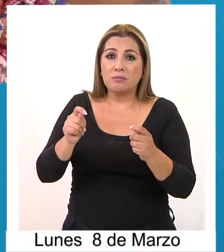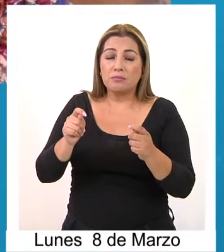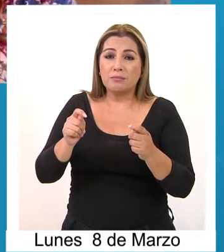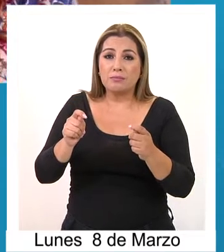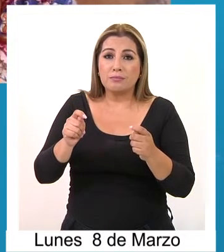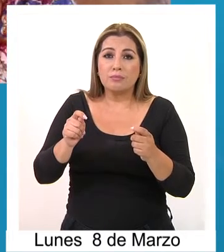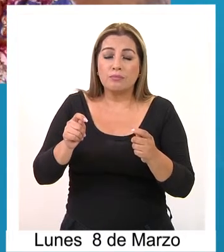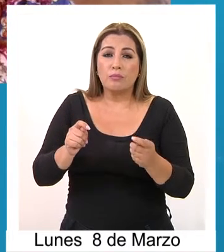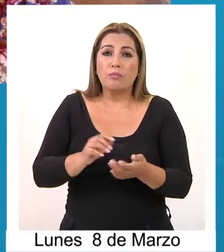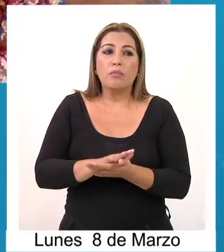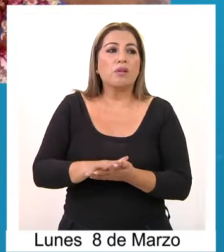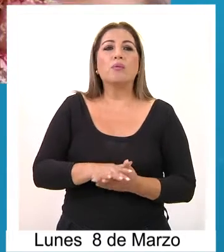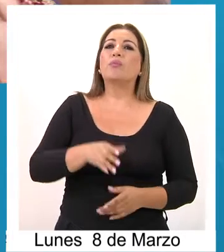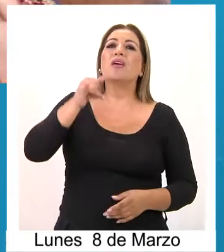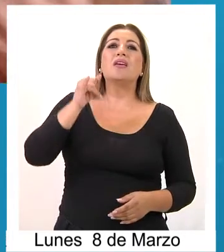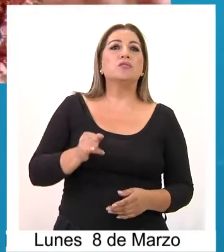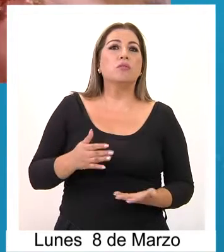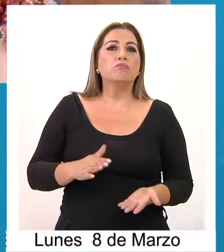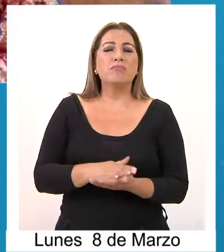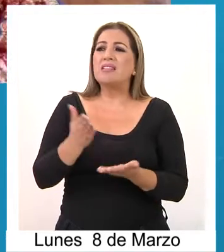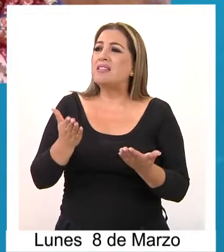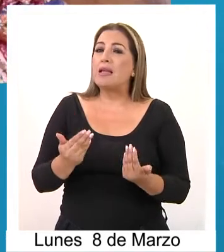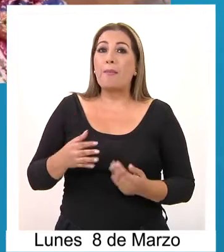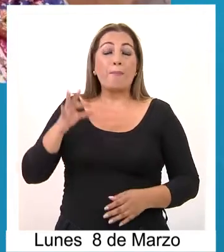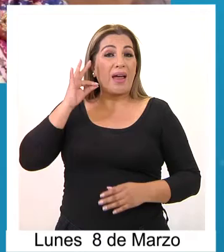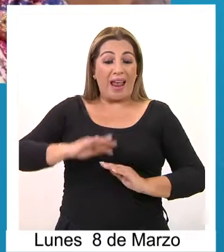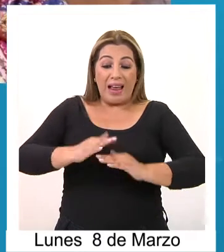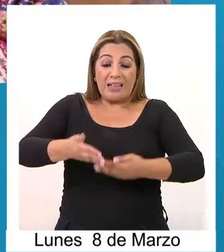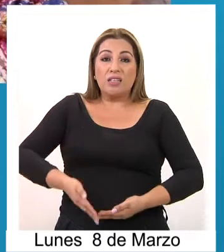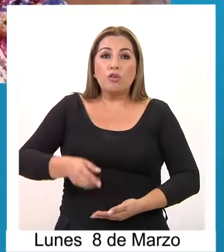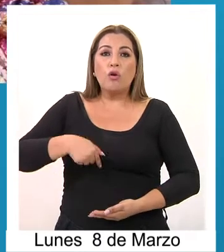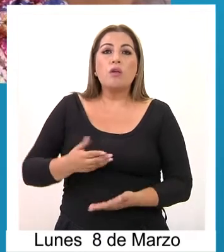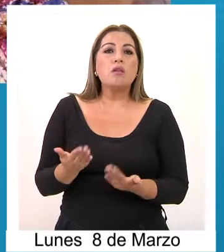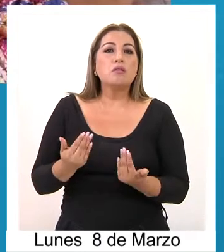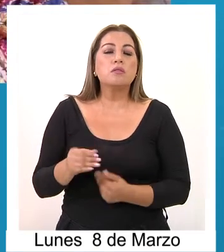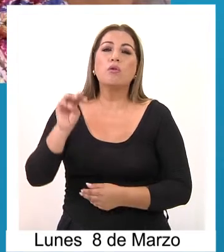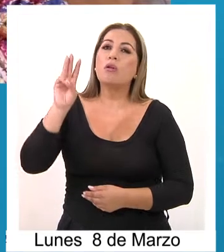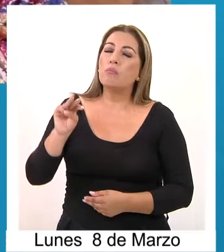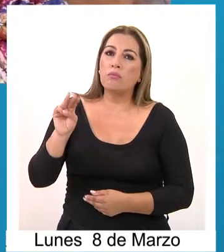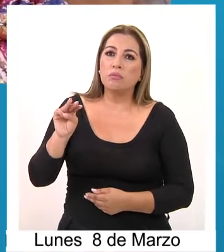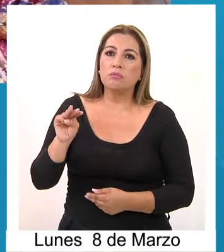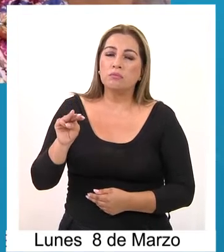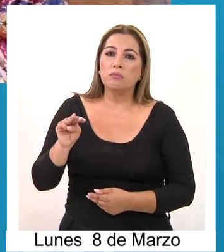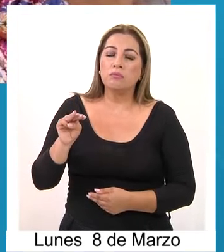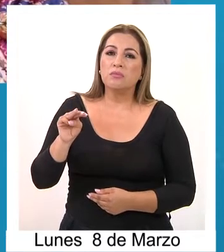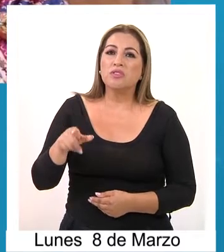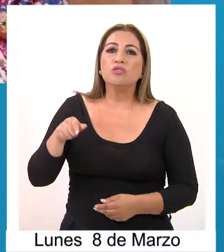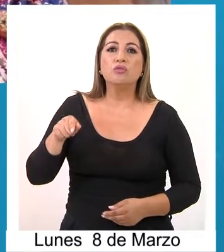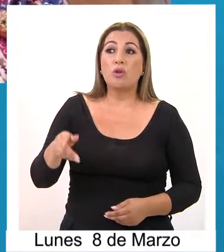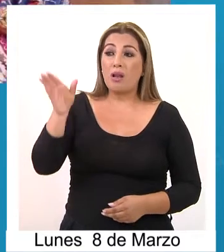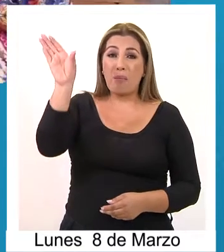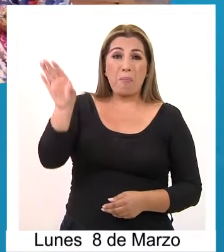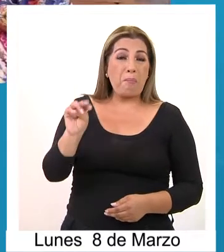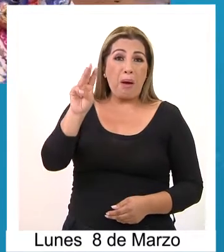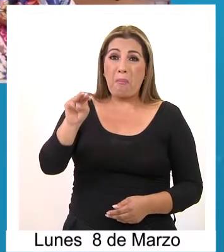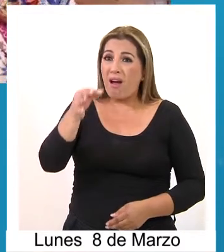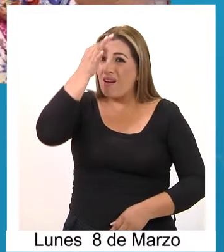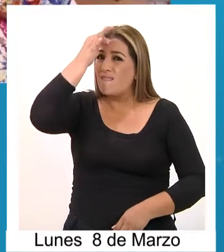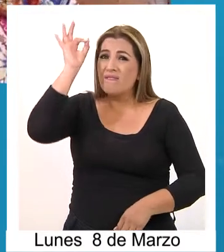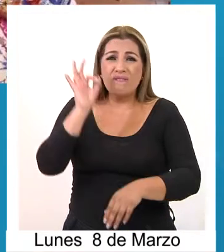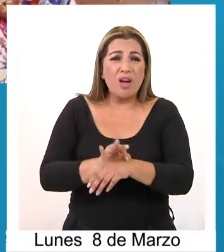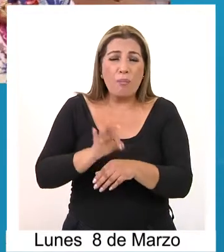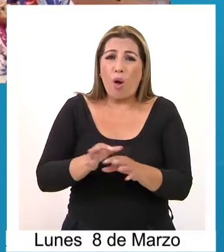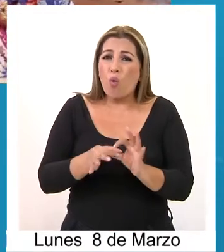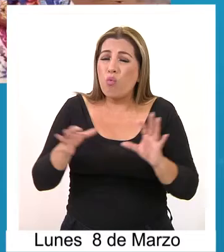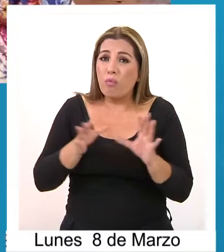la madre en caso de un embarazo, es así de drástico. Entonces, si yo tengo una mujer, por ejemplo, con una sepsis, yo le voy a dar el antibiótico que ella necesite.